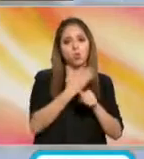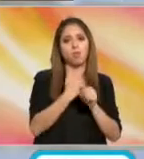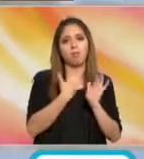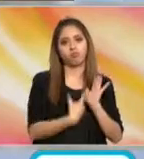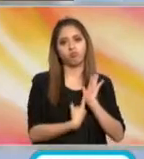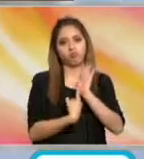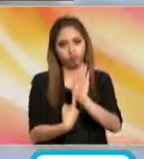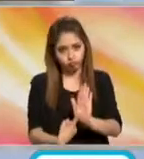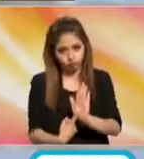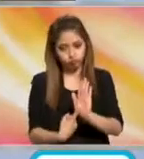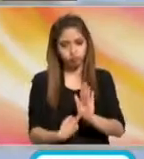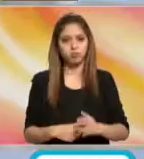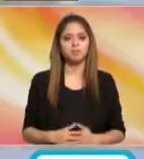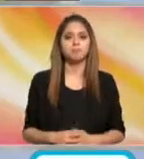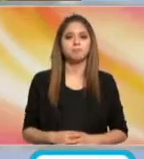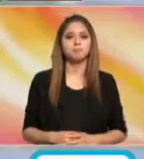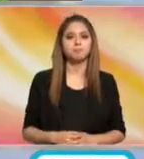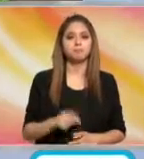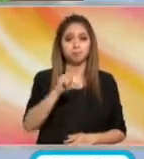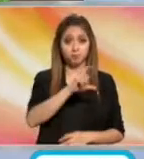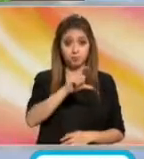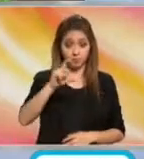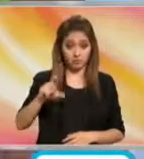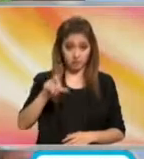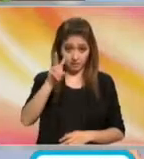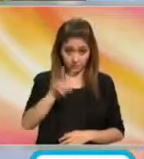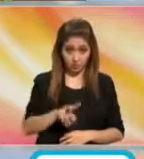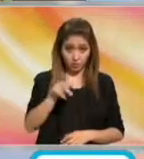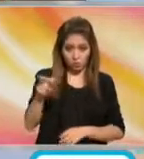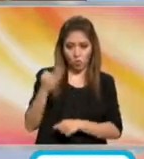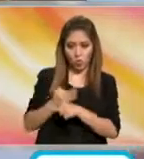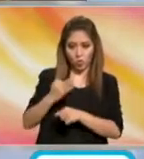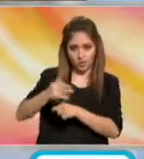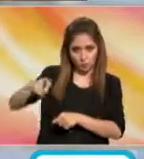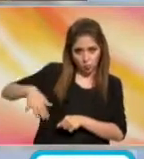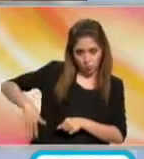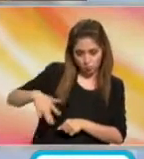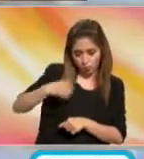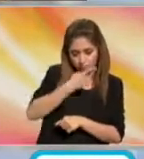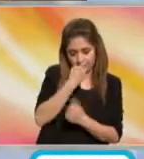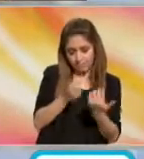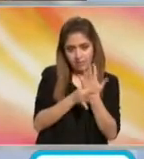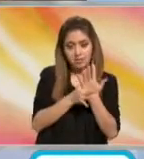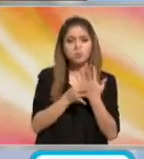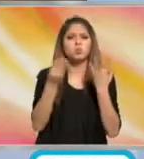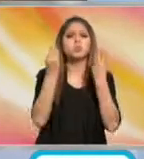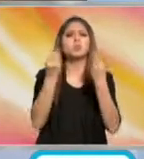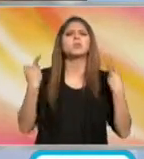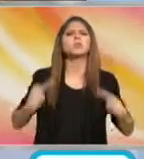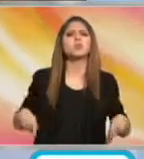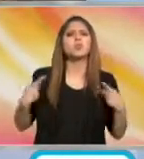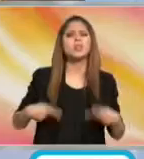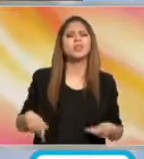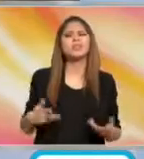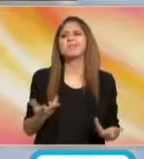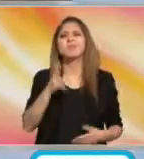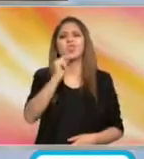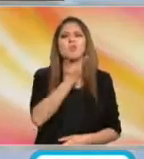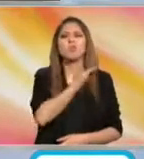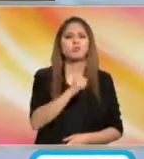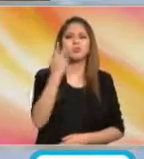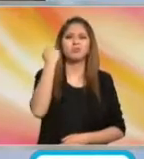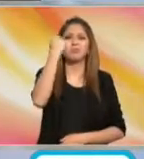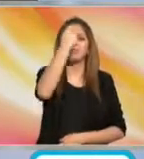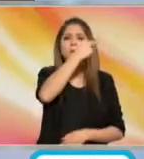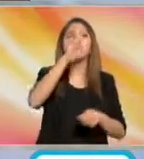esta línea que está muy interesante y justamente lo que tú mencionas. Muchas mujeres optan por no maquillarse